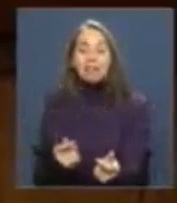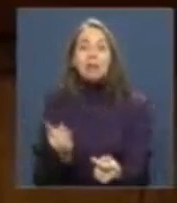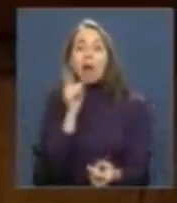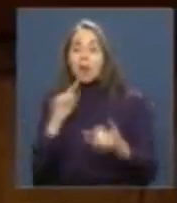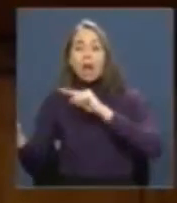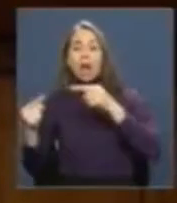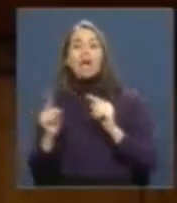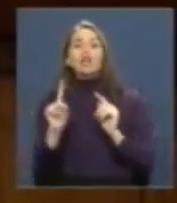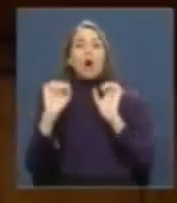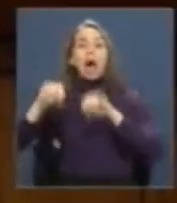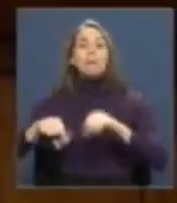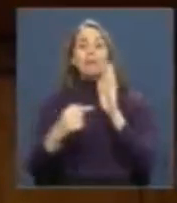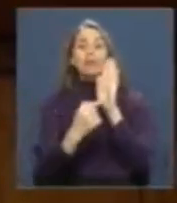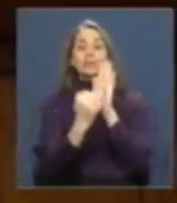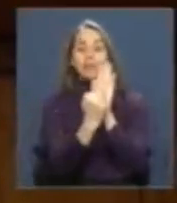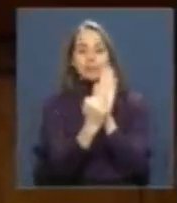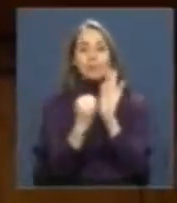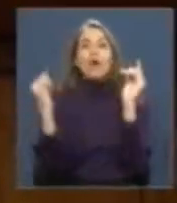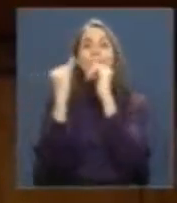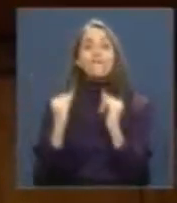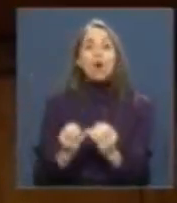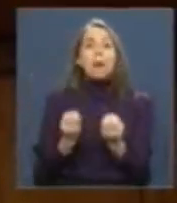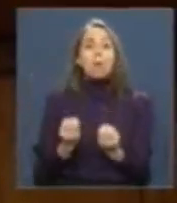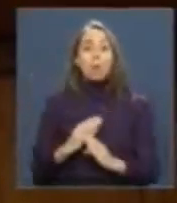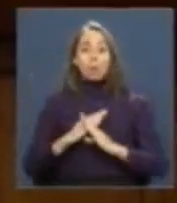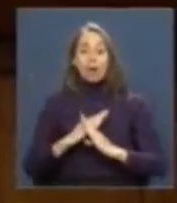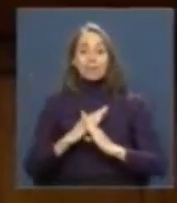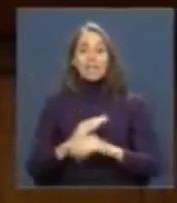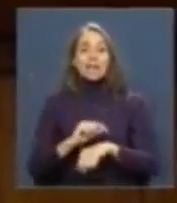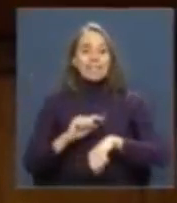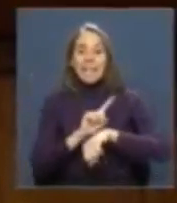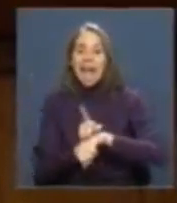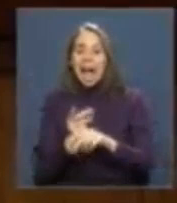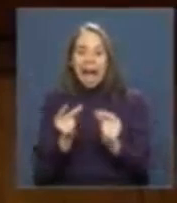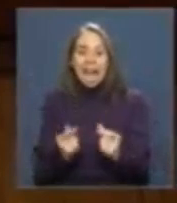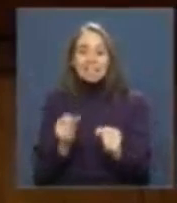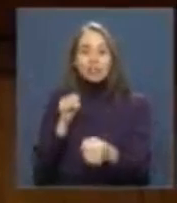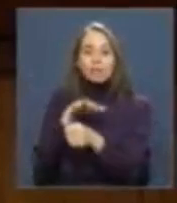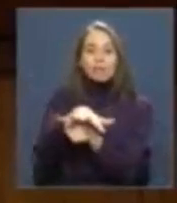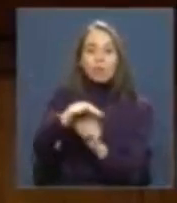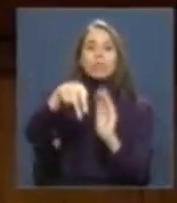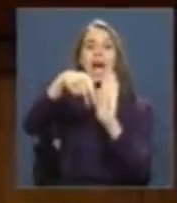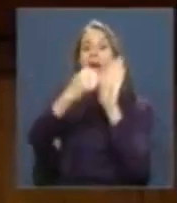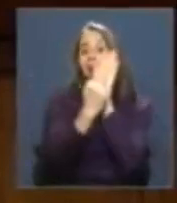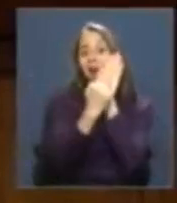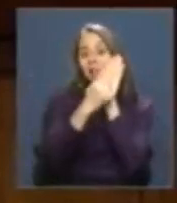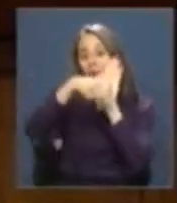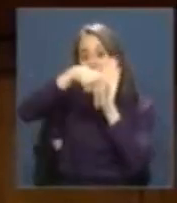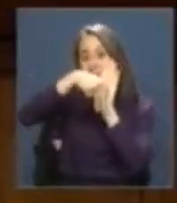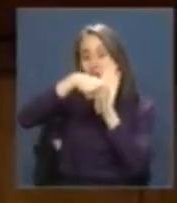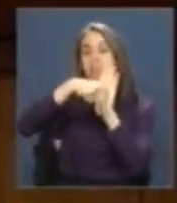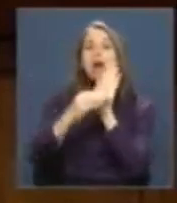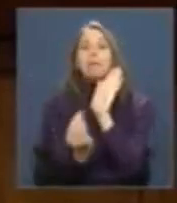especificó que la manera de evitar los efectos en actos de una norma es mediante una disposición